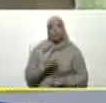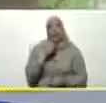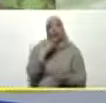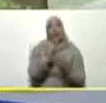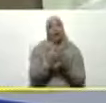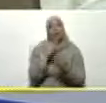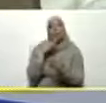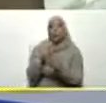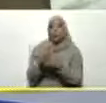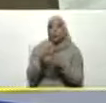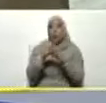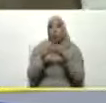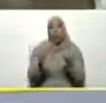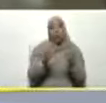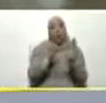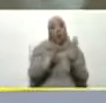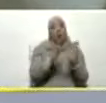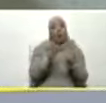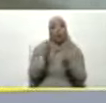Agradezco a los organizadores de este evento,